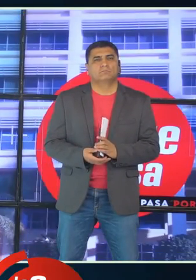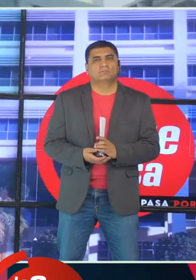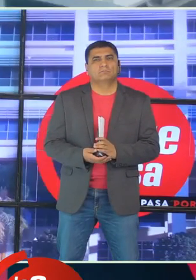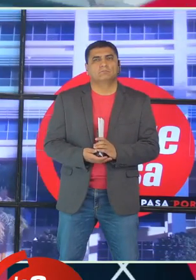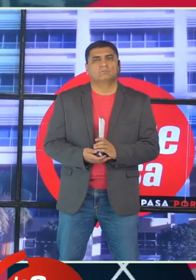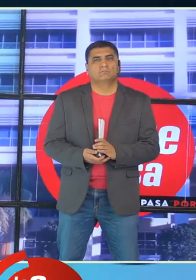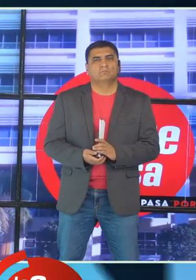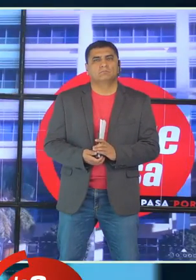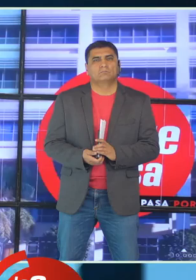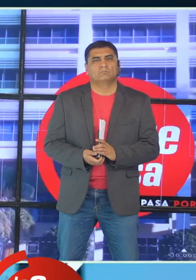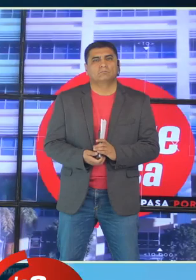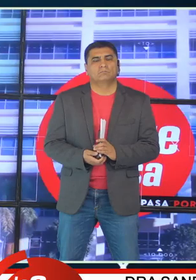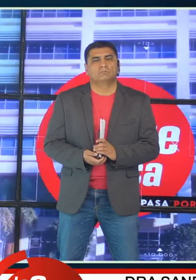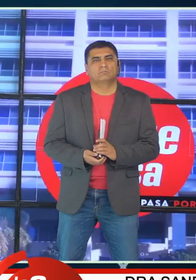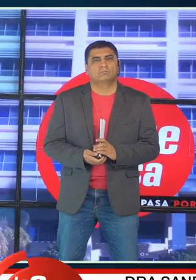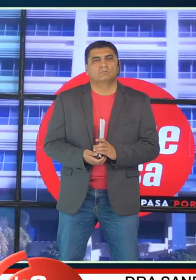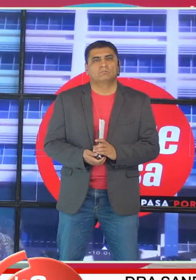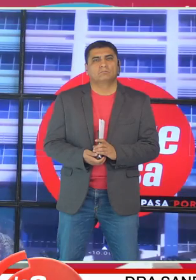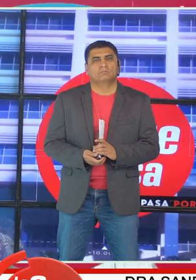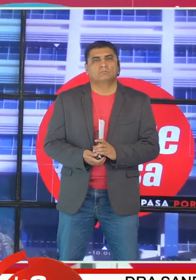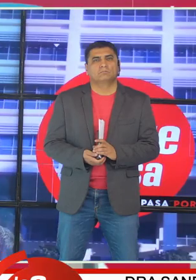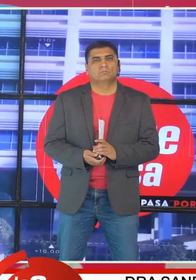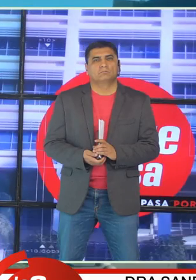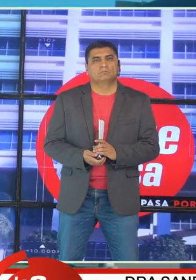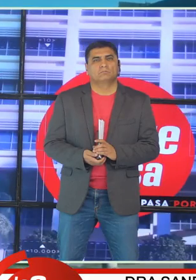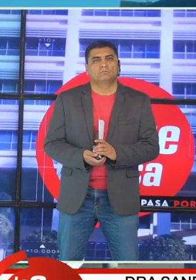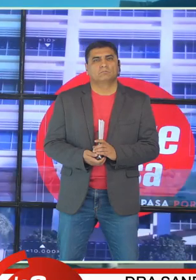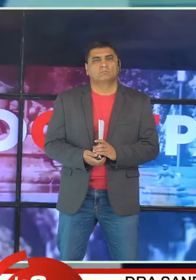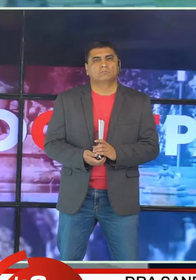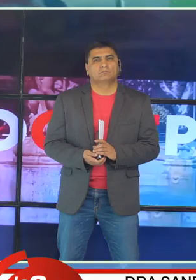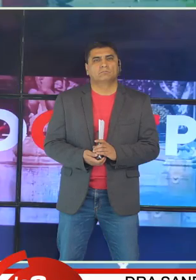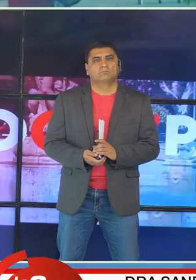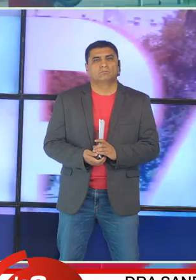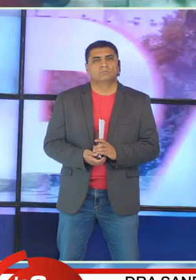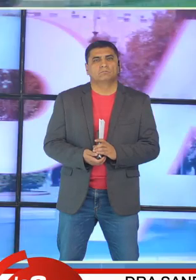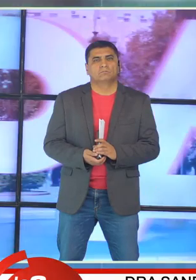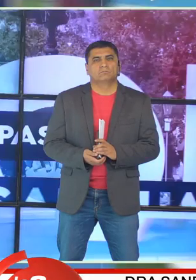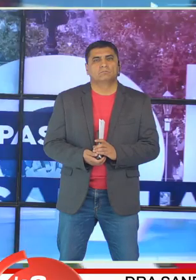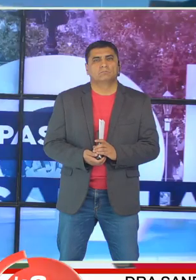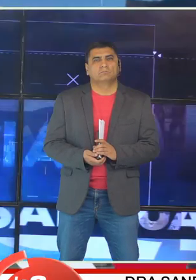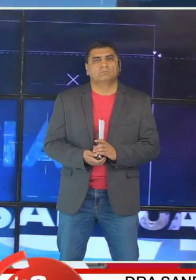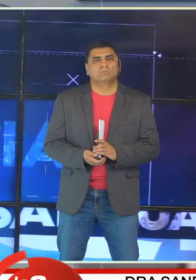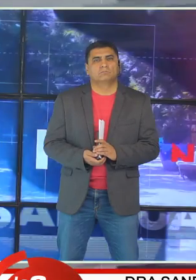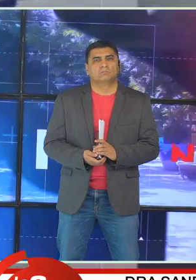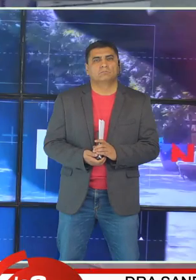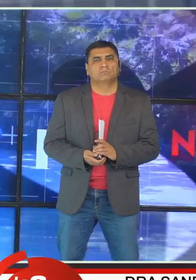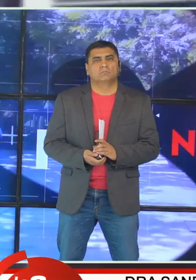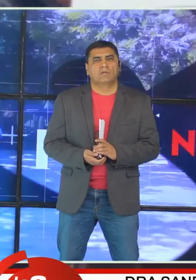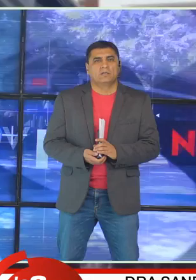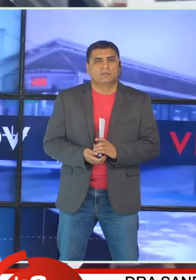es una priorización para que la paciente vaya rápidamente a realizarse la ecografía de